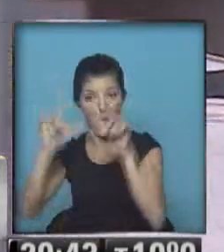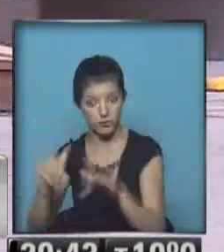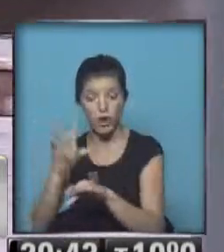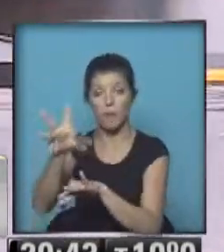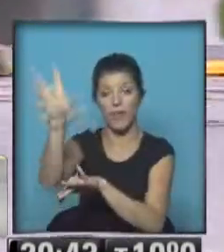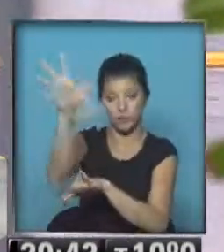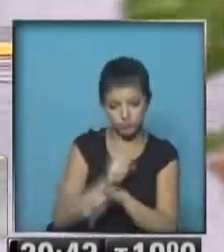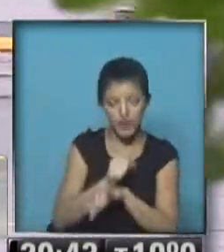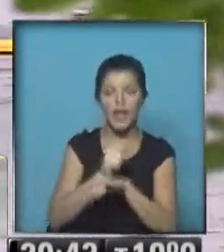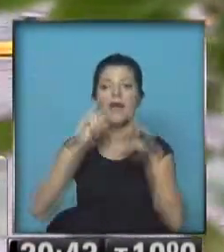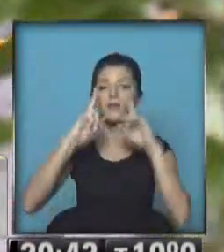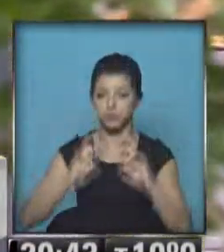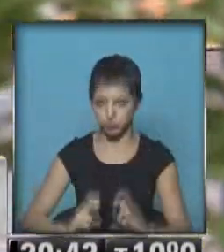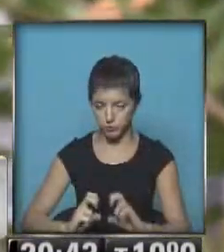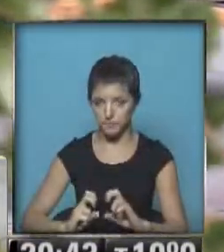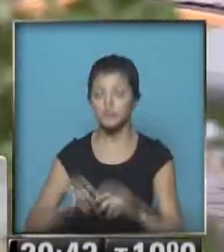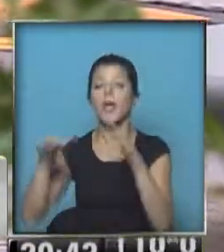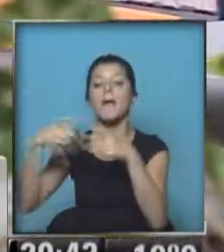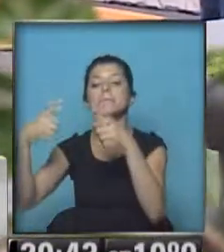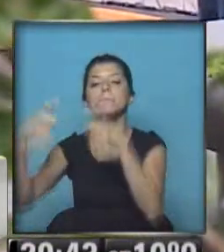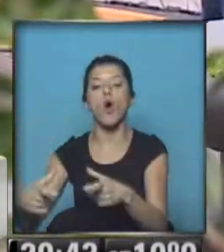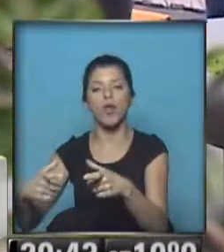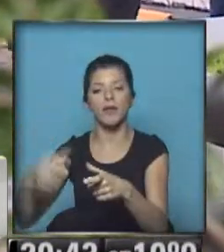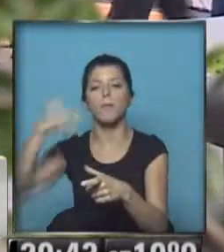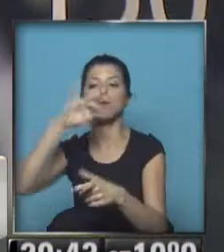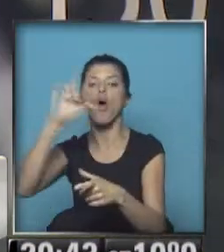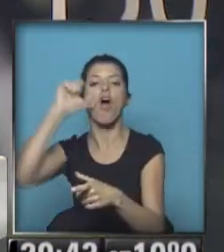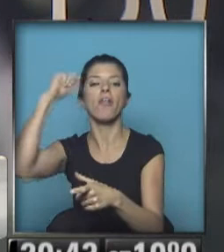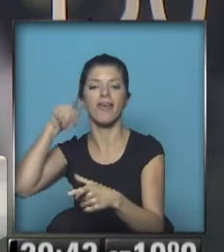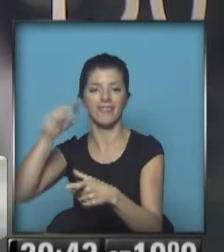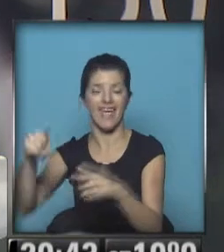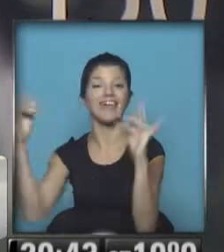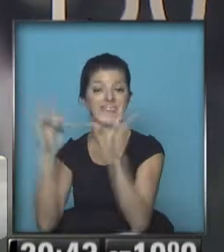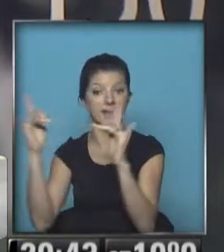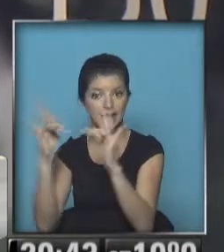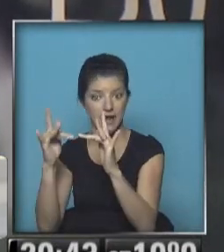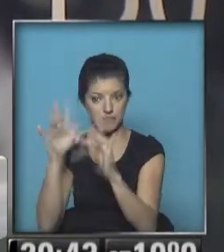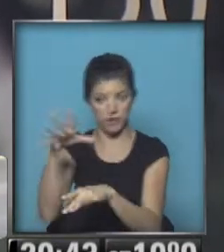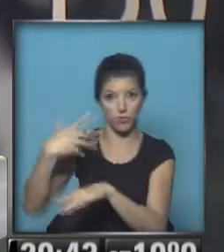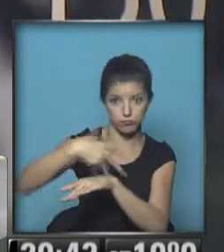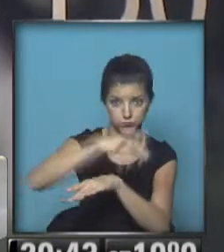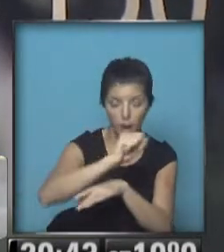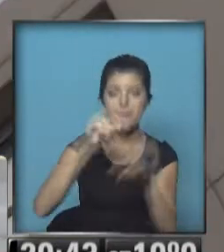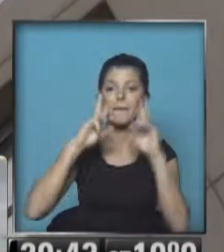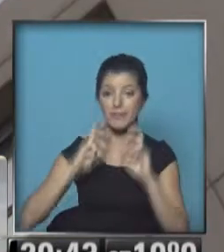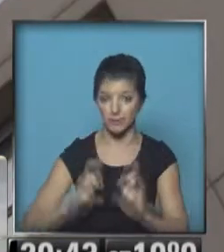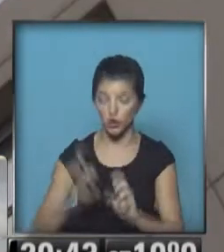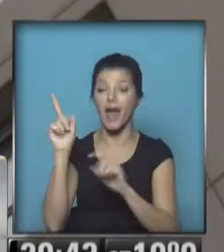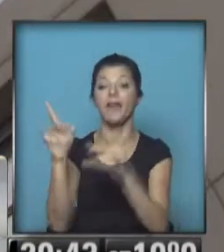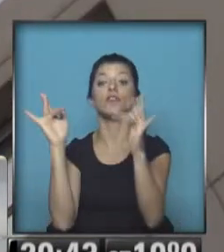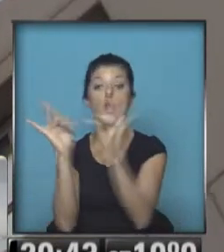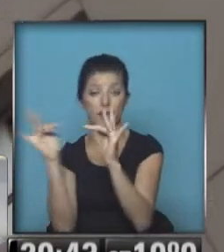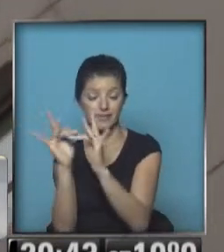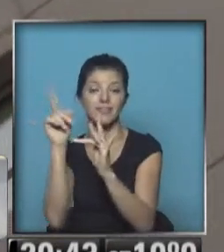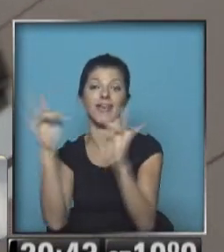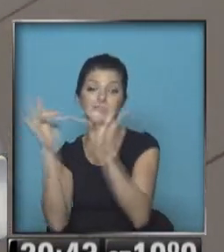a pericias. Estamos hablando del módem de provisión de Internet del fiscal. Como el módem sirve de conexión entre el proveedor de Internet y